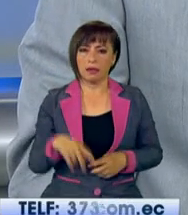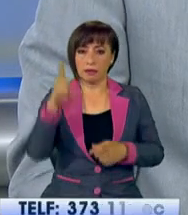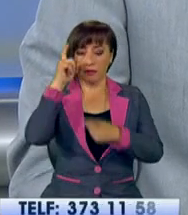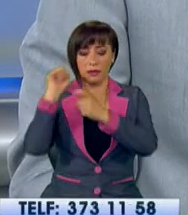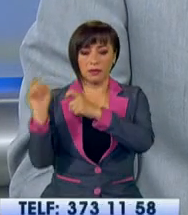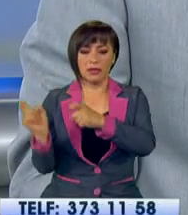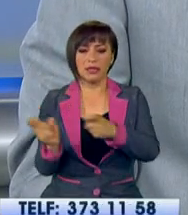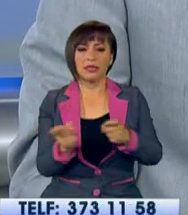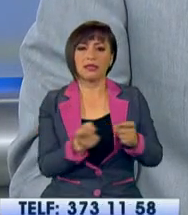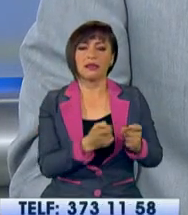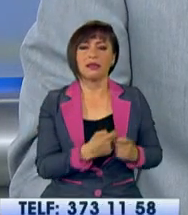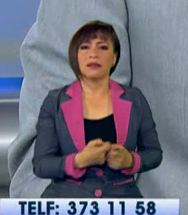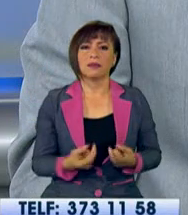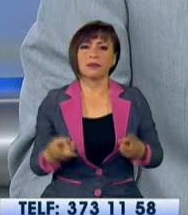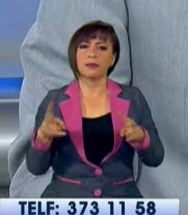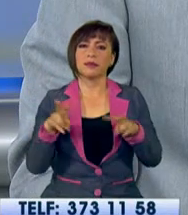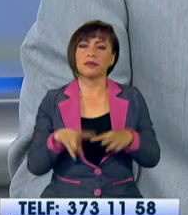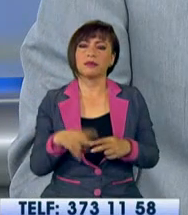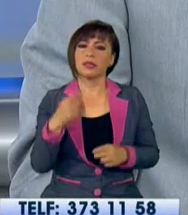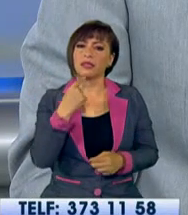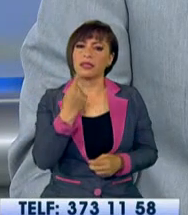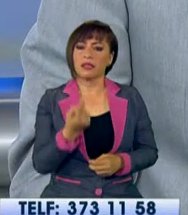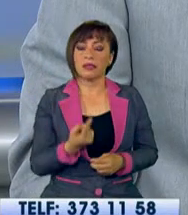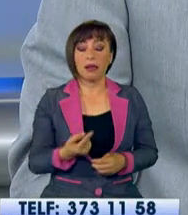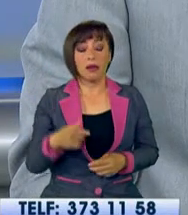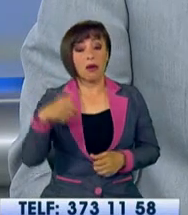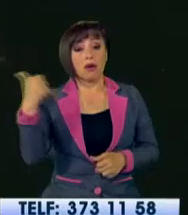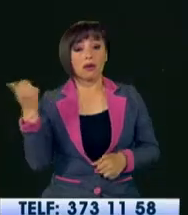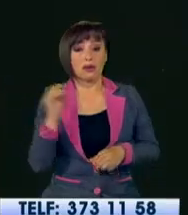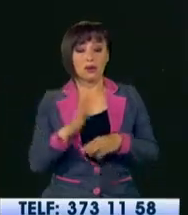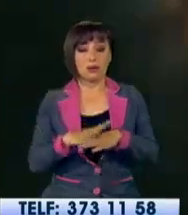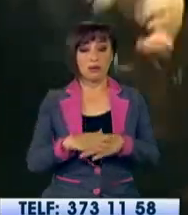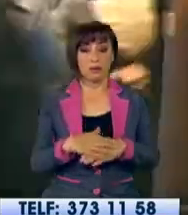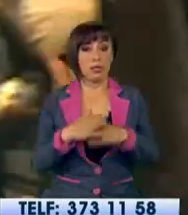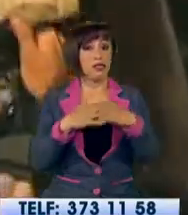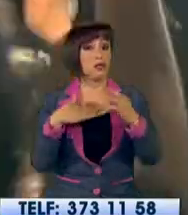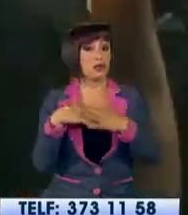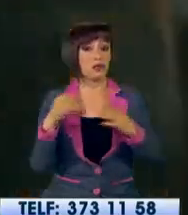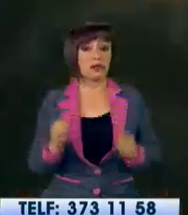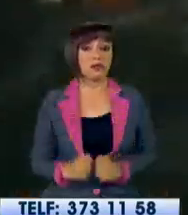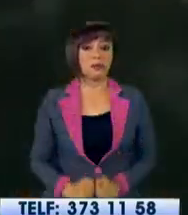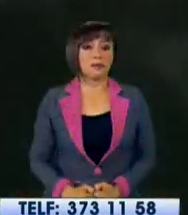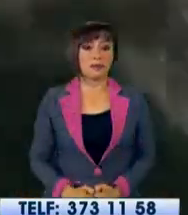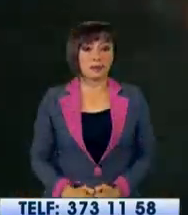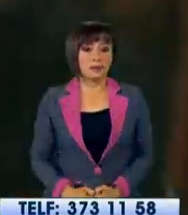En cambio, llegados del sentenciado alegan su inocencia.